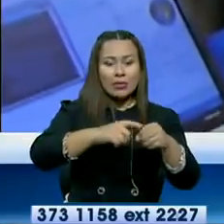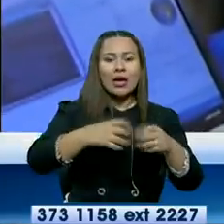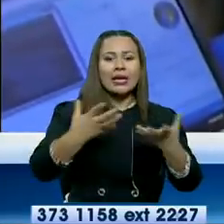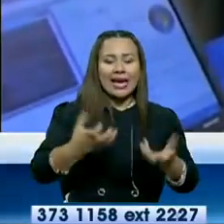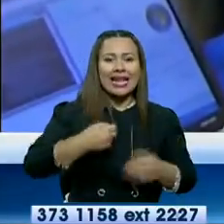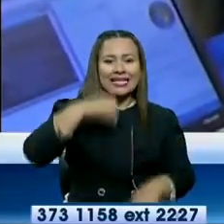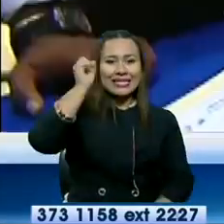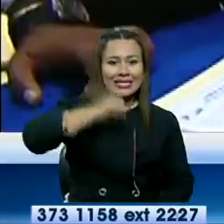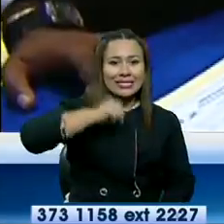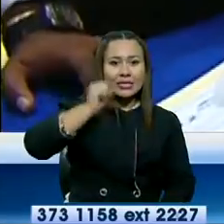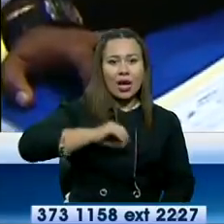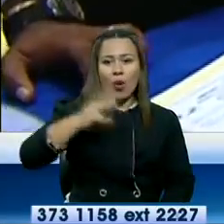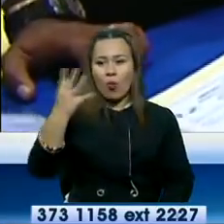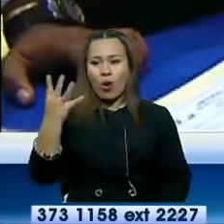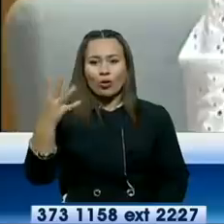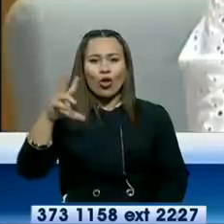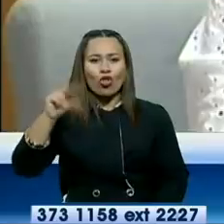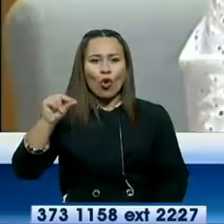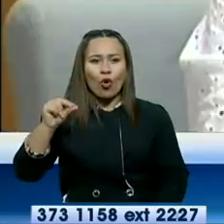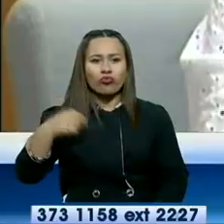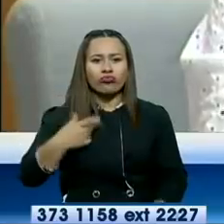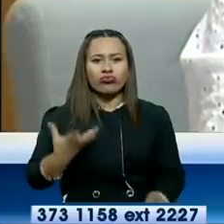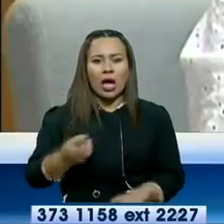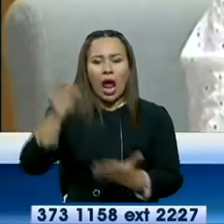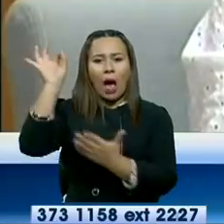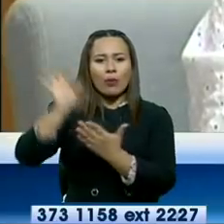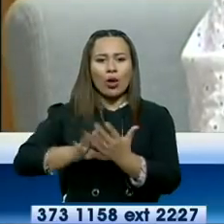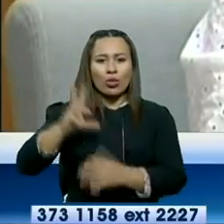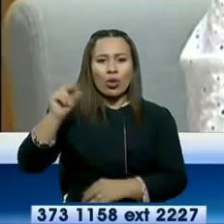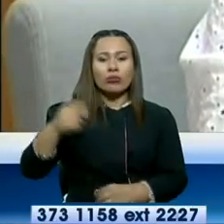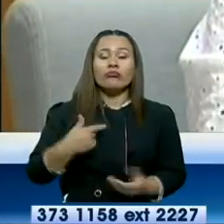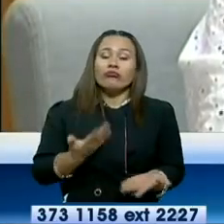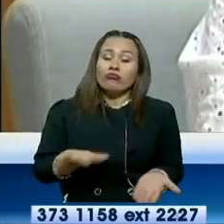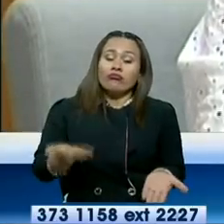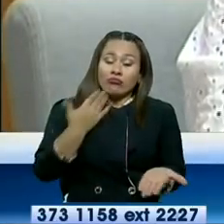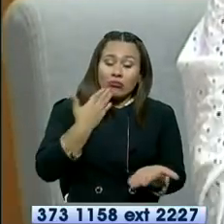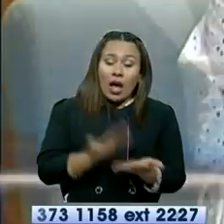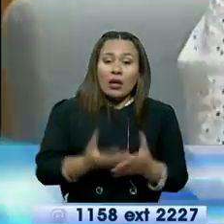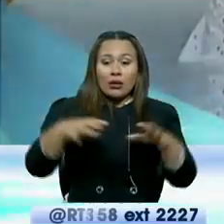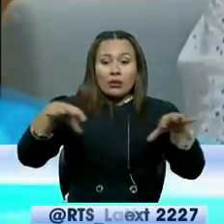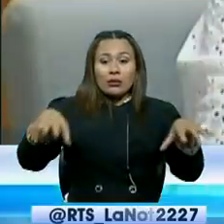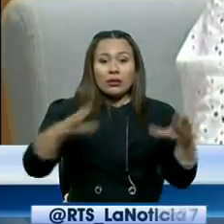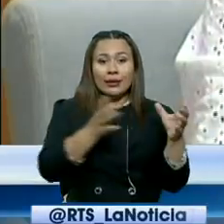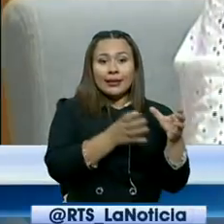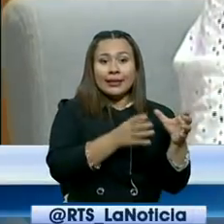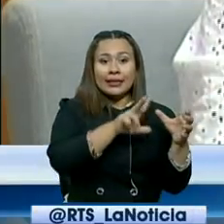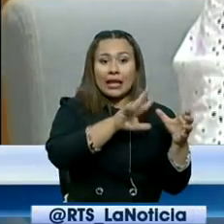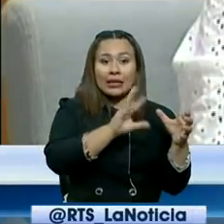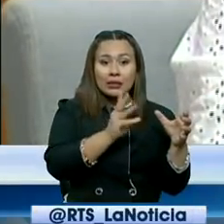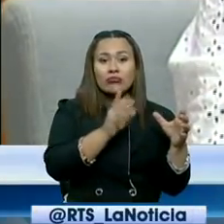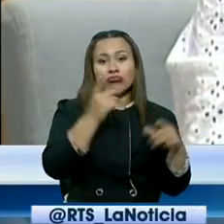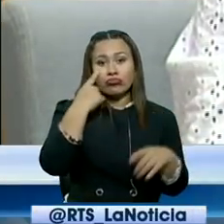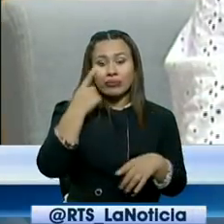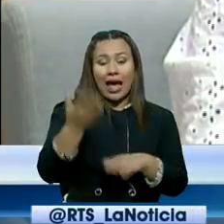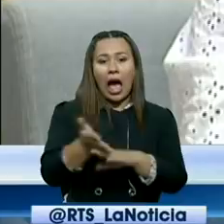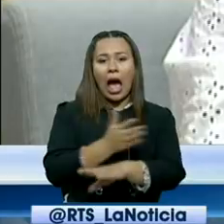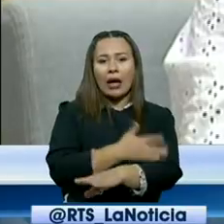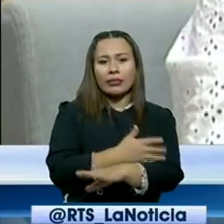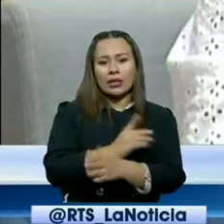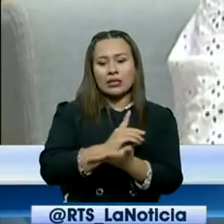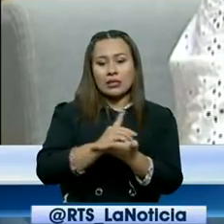campaña por el sí y 4 por el no. Lo cual es muy grato porque significa que la prórroga que dimos la semana